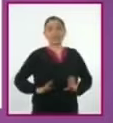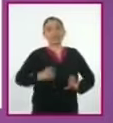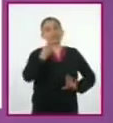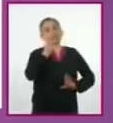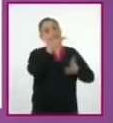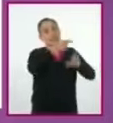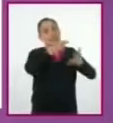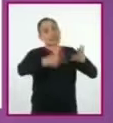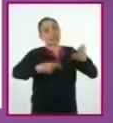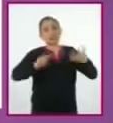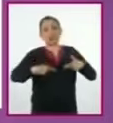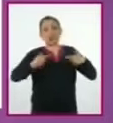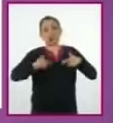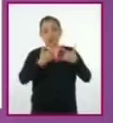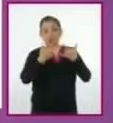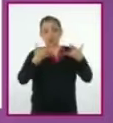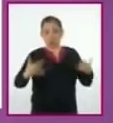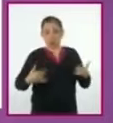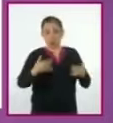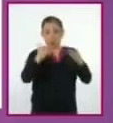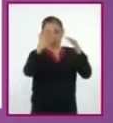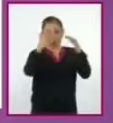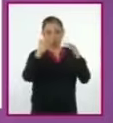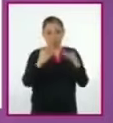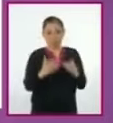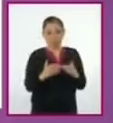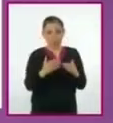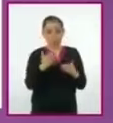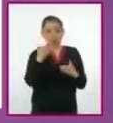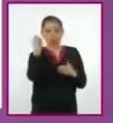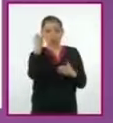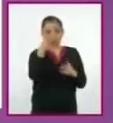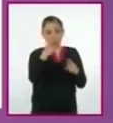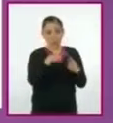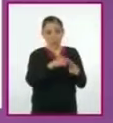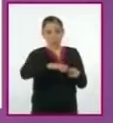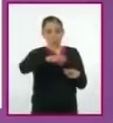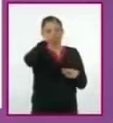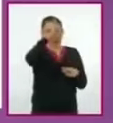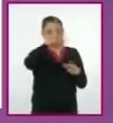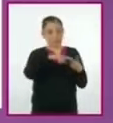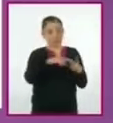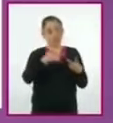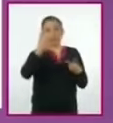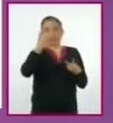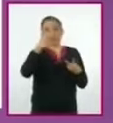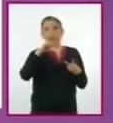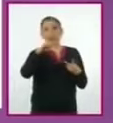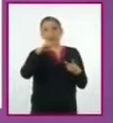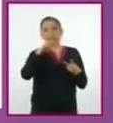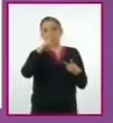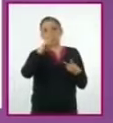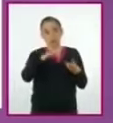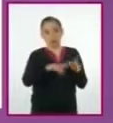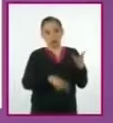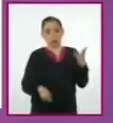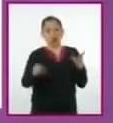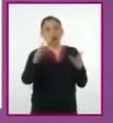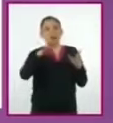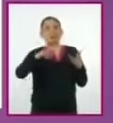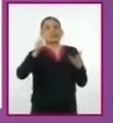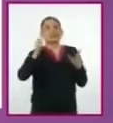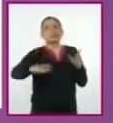de los personajes y abajo viene nombre, edad, género,